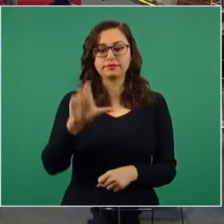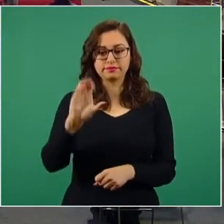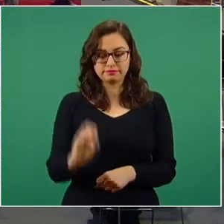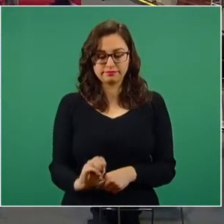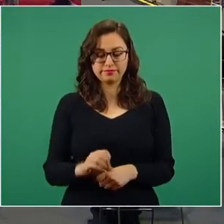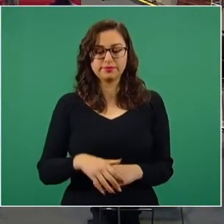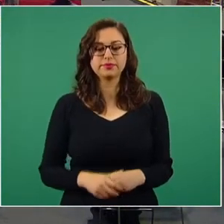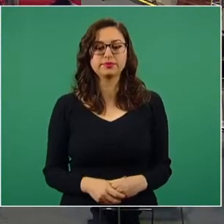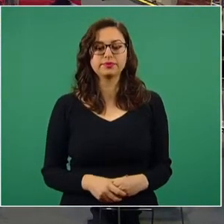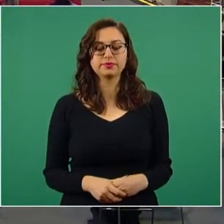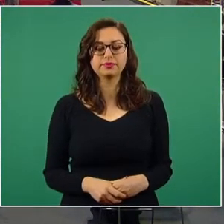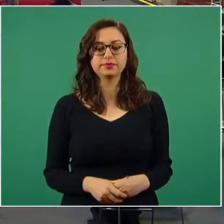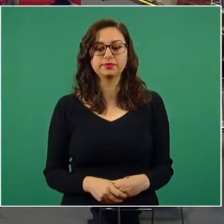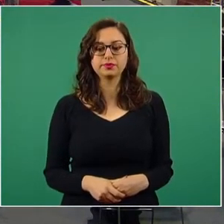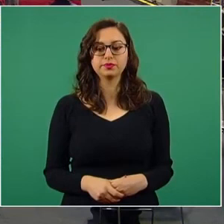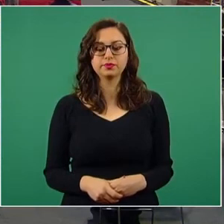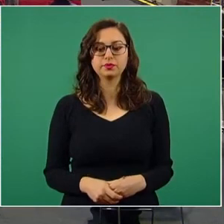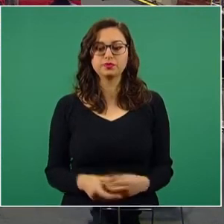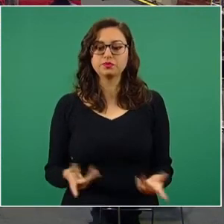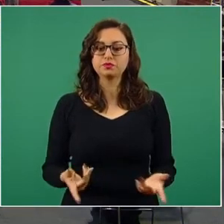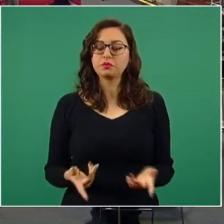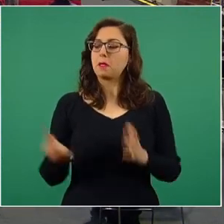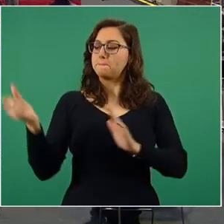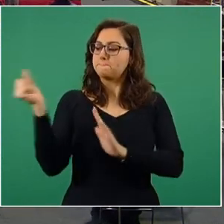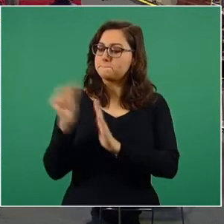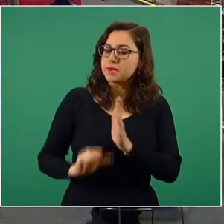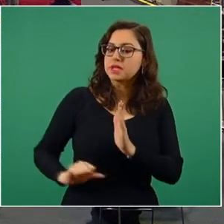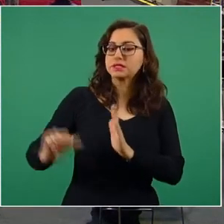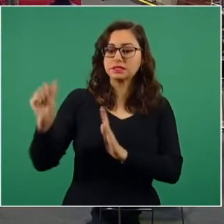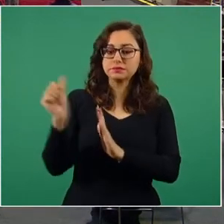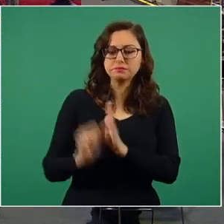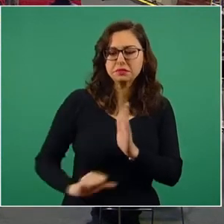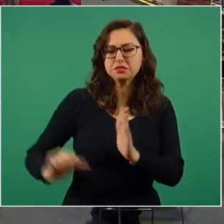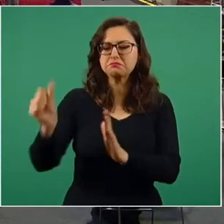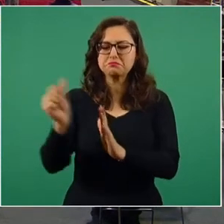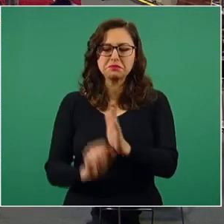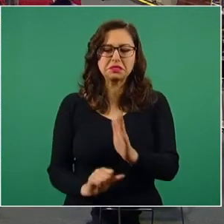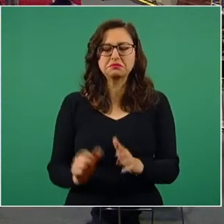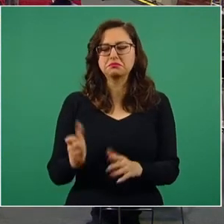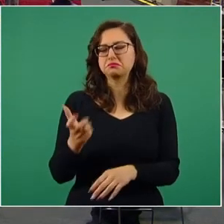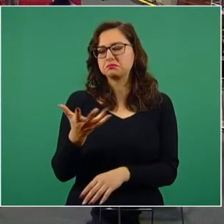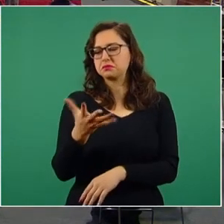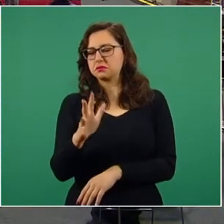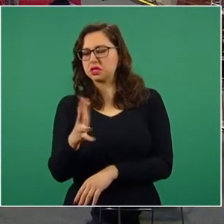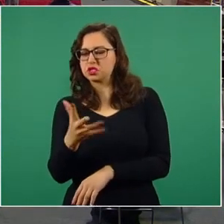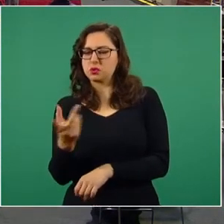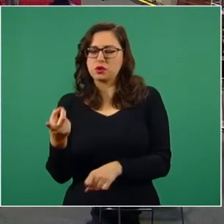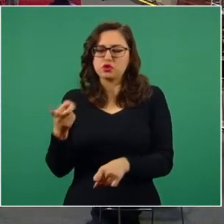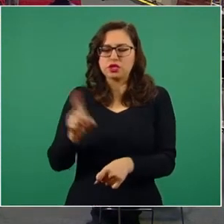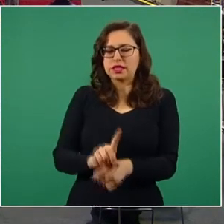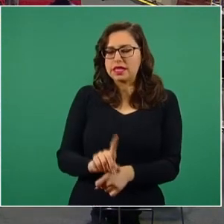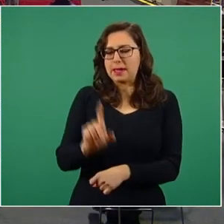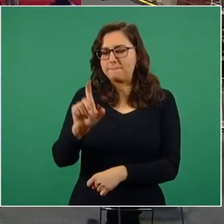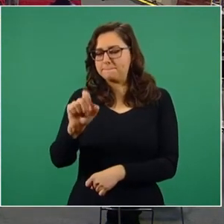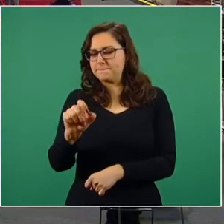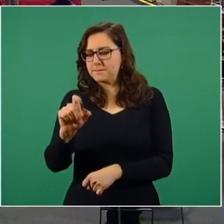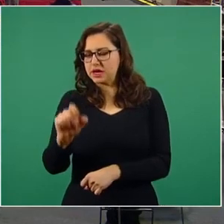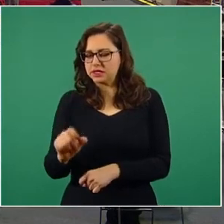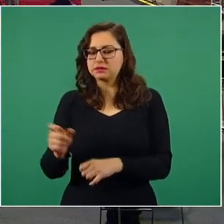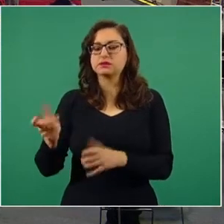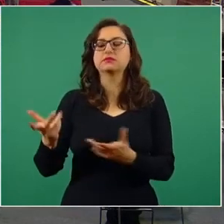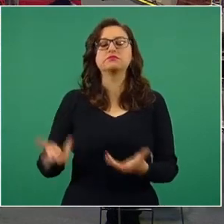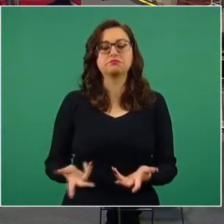Obrador. Como hacemos cada mes, alrededor del día 20, hoy presentamos